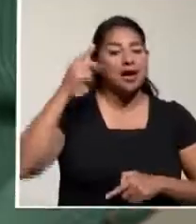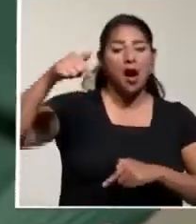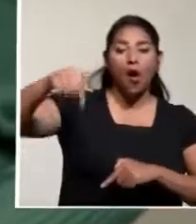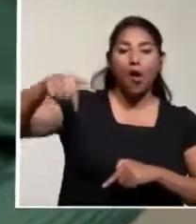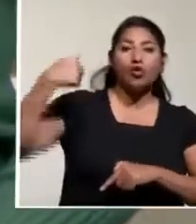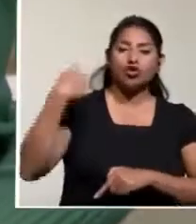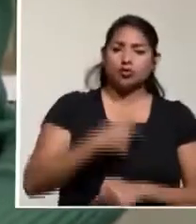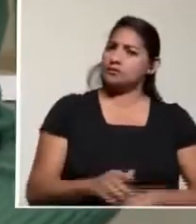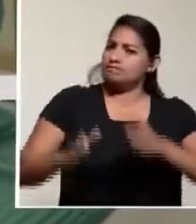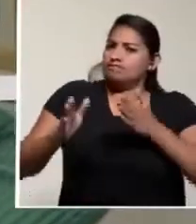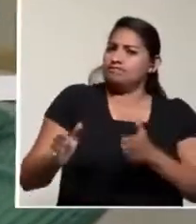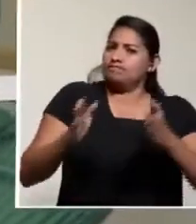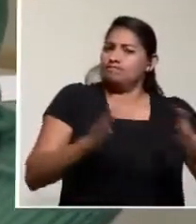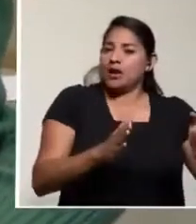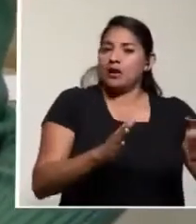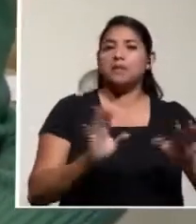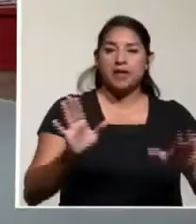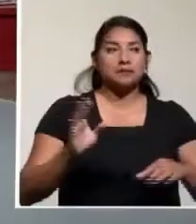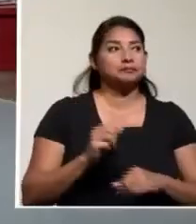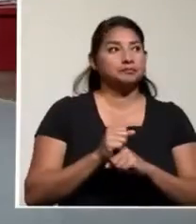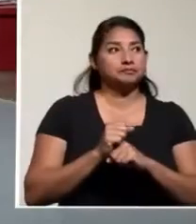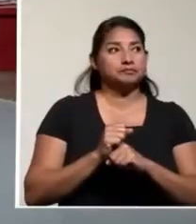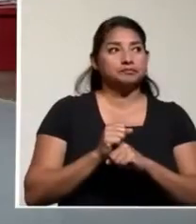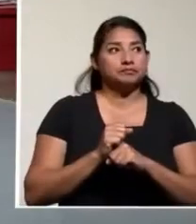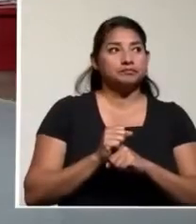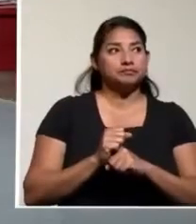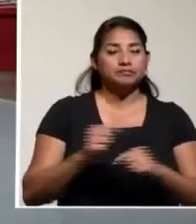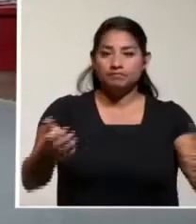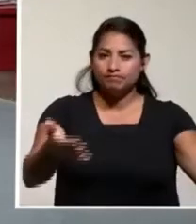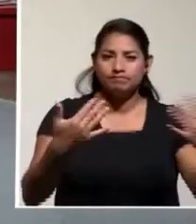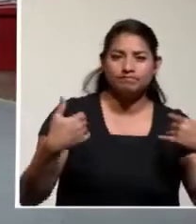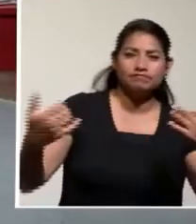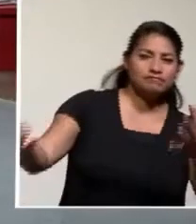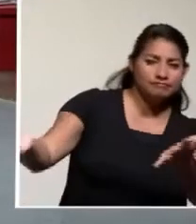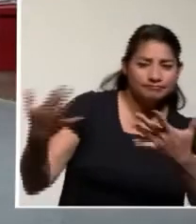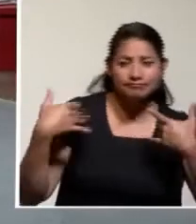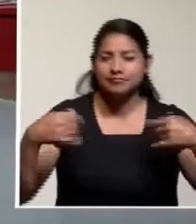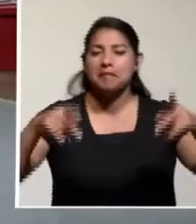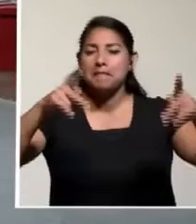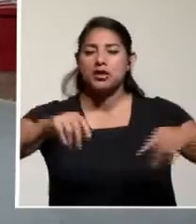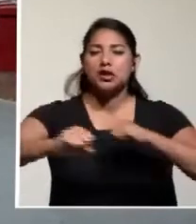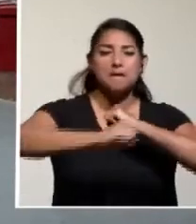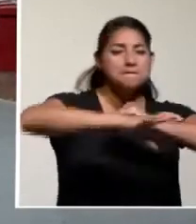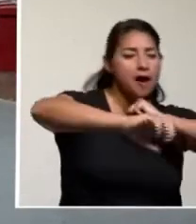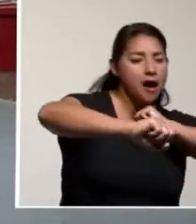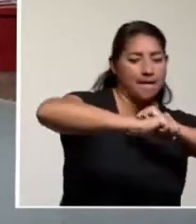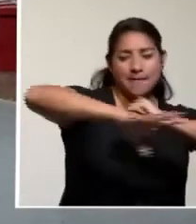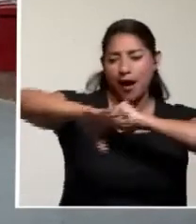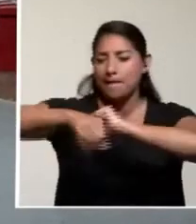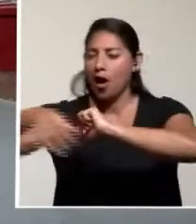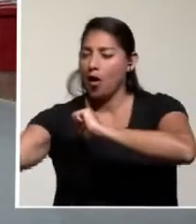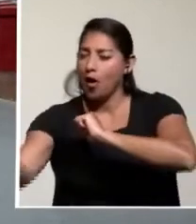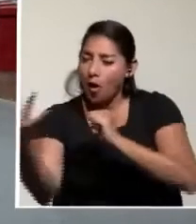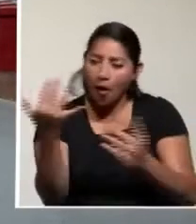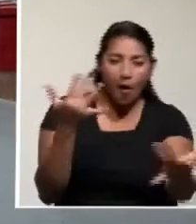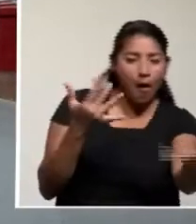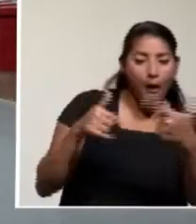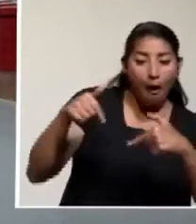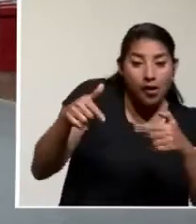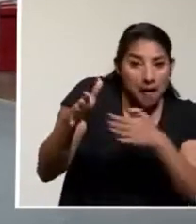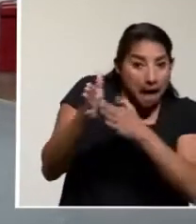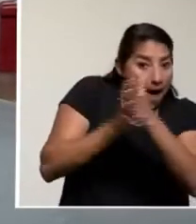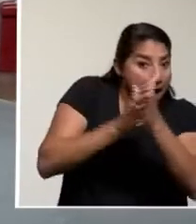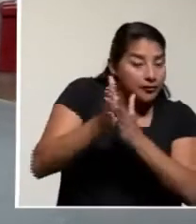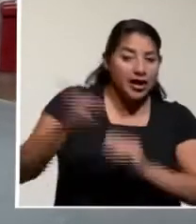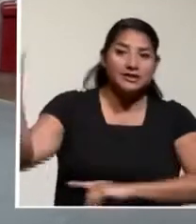estar preparados. Yo voy a dejar el micrófono ya porque ya atraje a público, ya la propaganda me sirvió. Hoy tenemos que aprovechar que